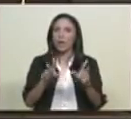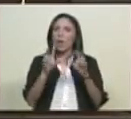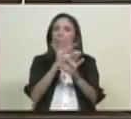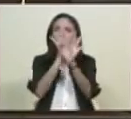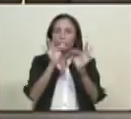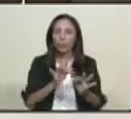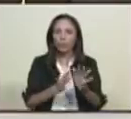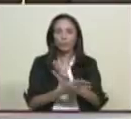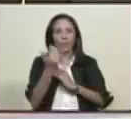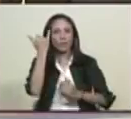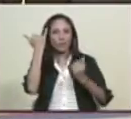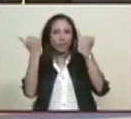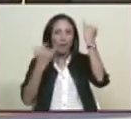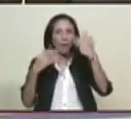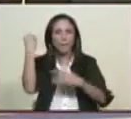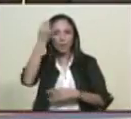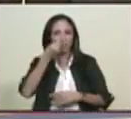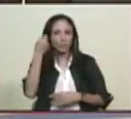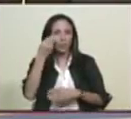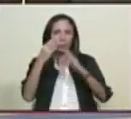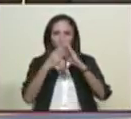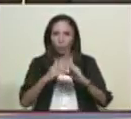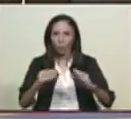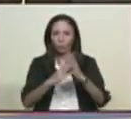la idea, el pensamiento, la palabra.